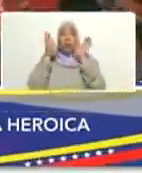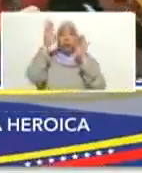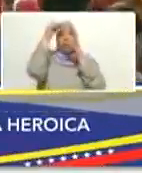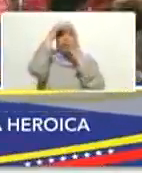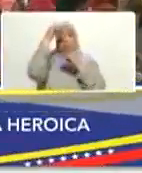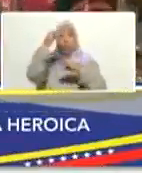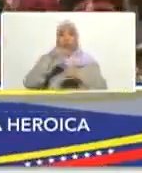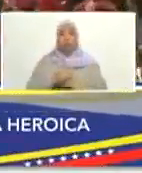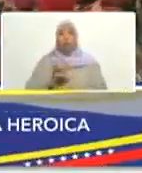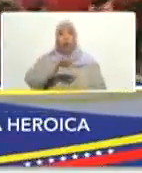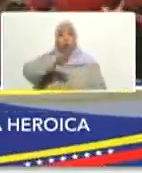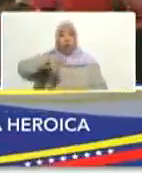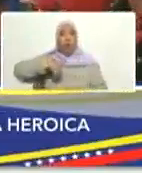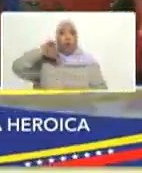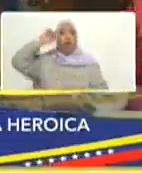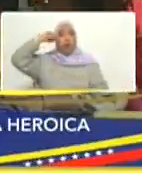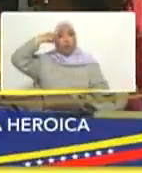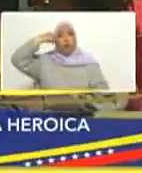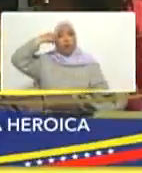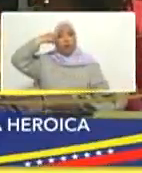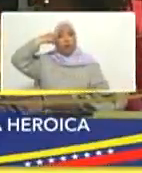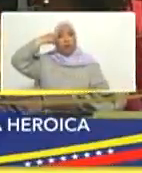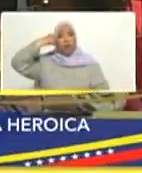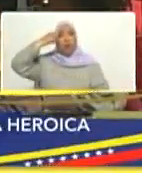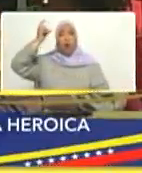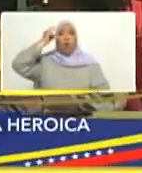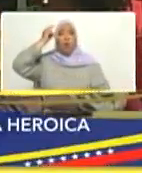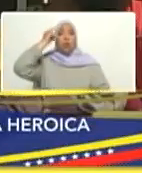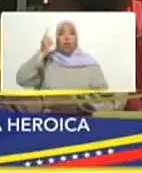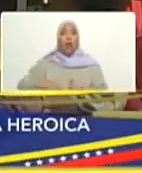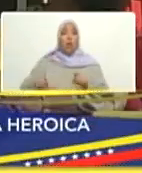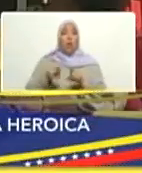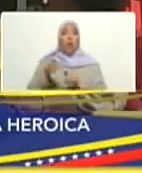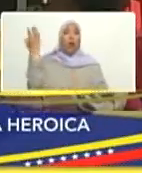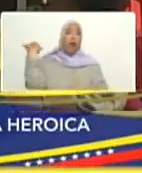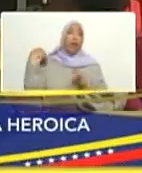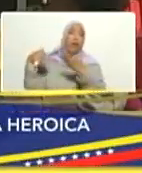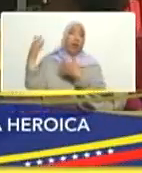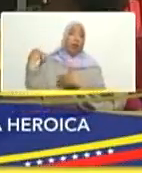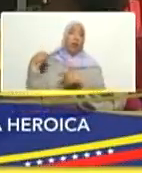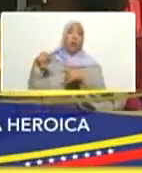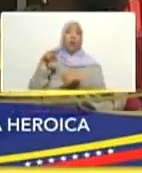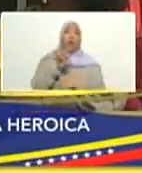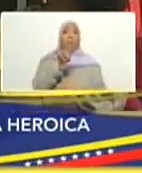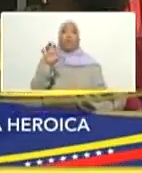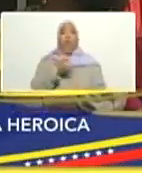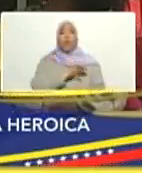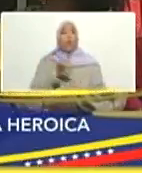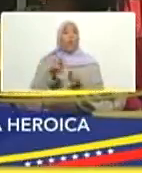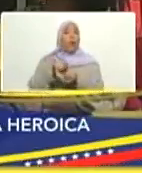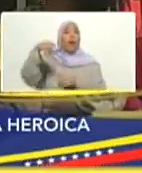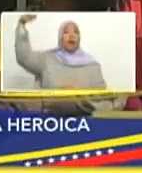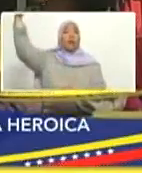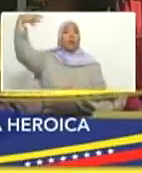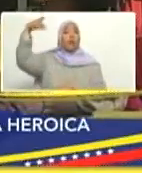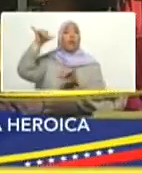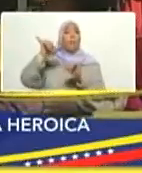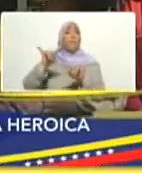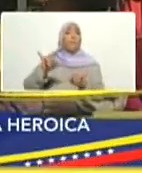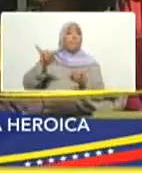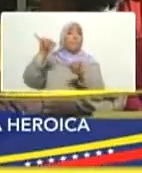Ustedes recuerdan un día como hoy, con un sol como hoy,